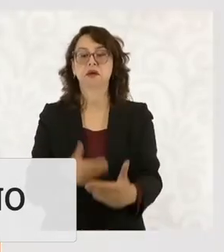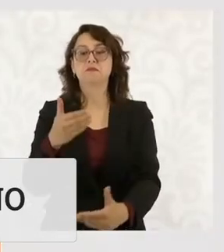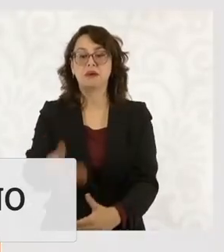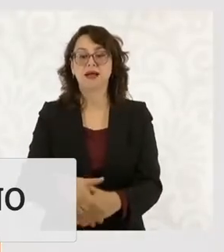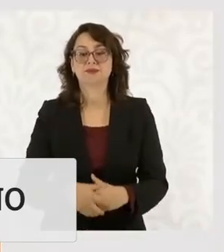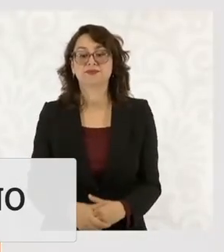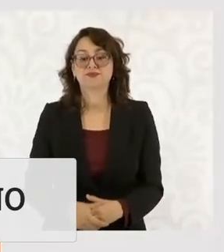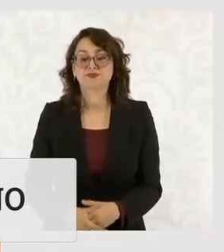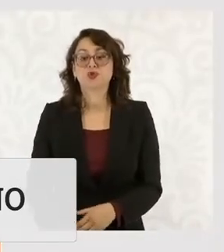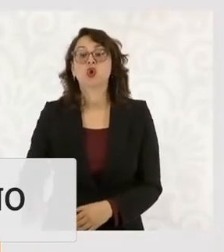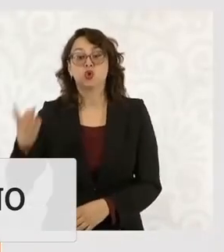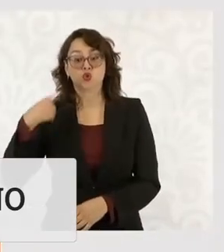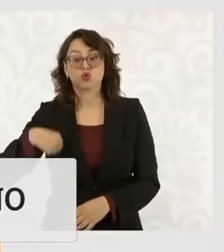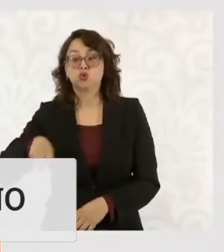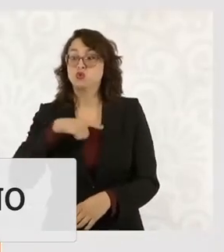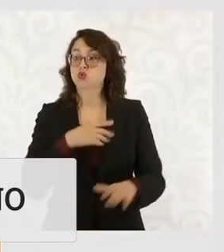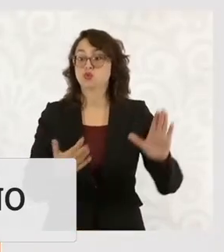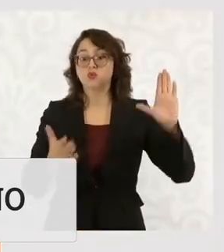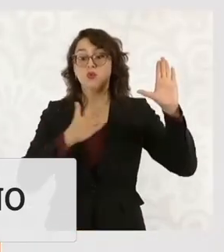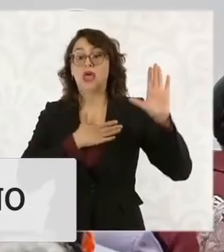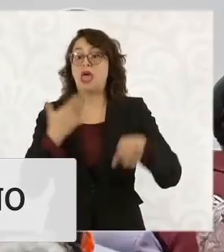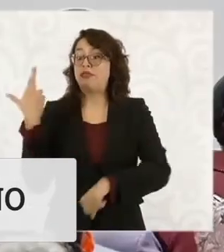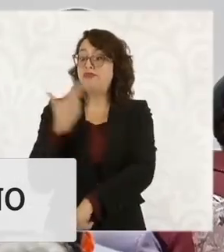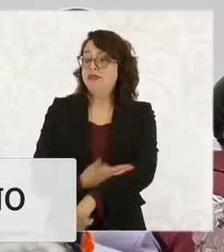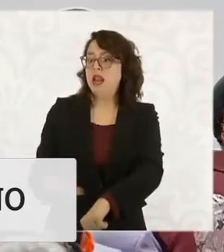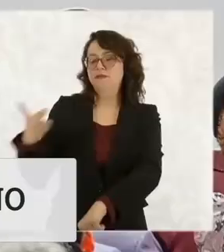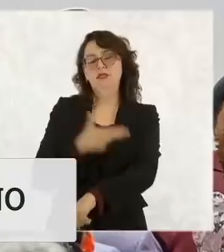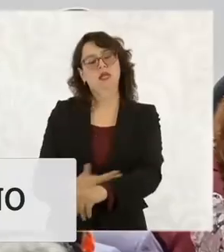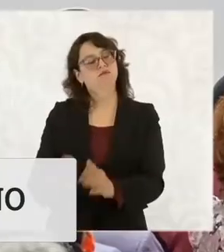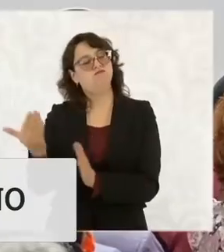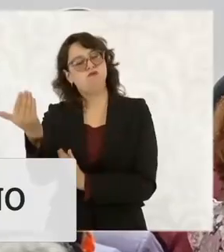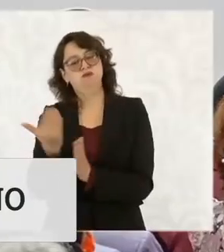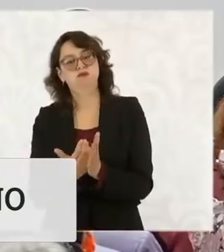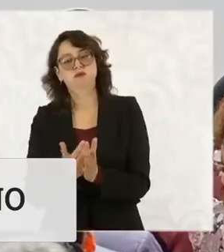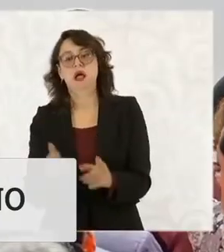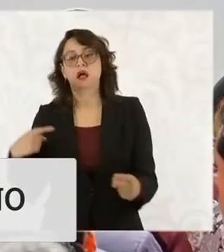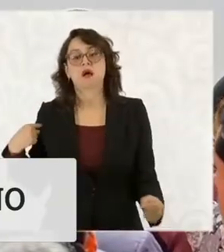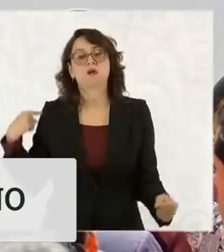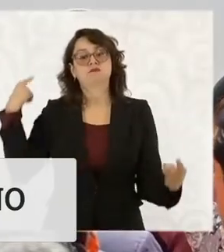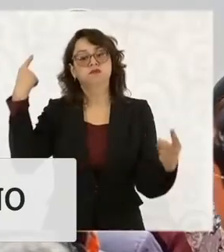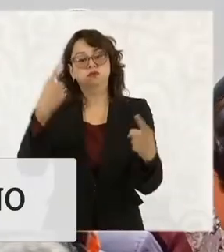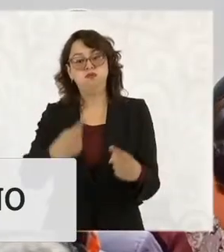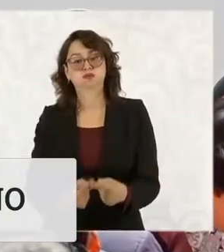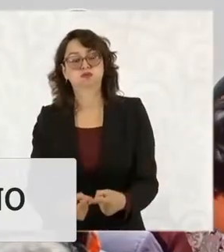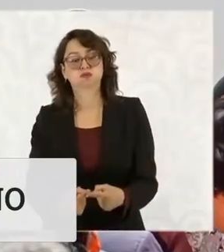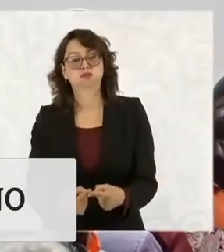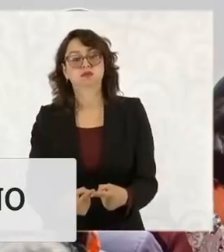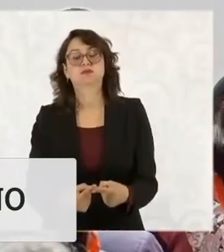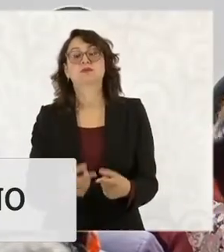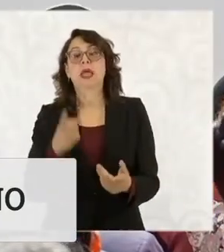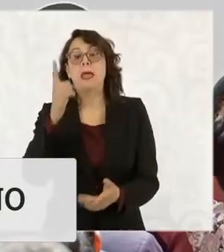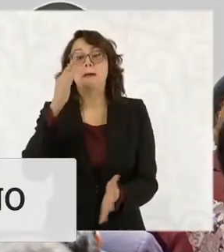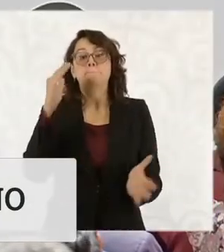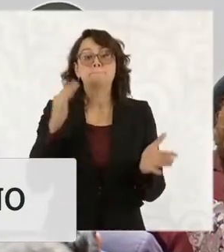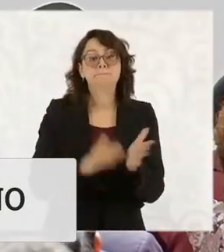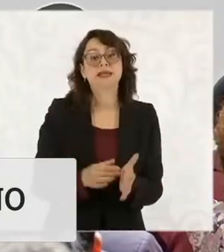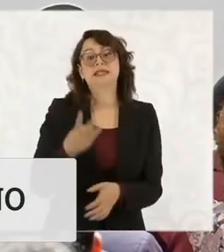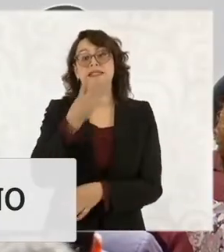a reducir engorrosos trámites. Informo que a la fecha se han simplificado